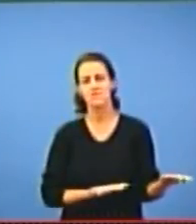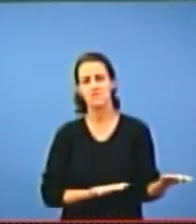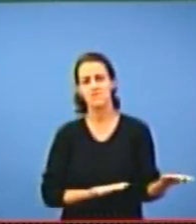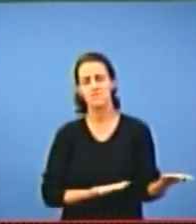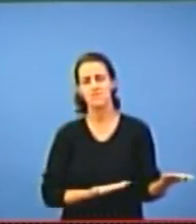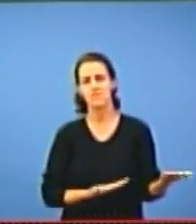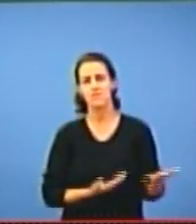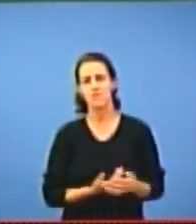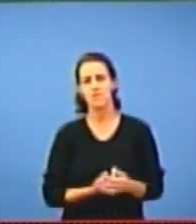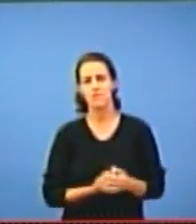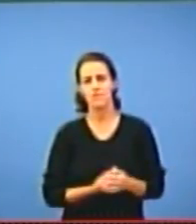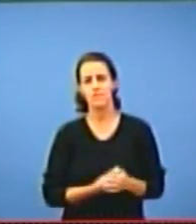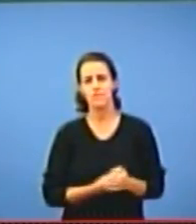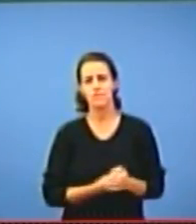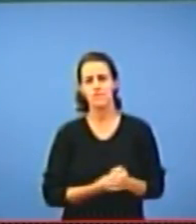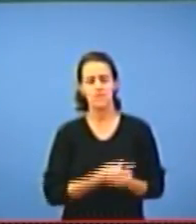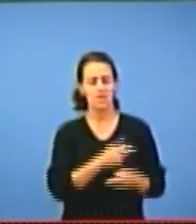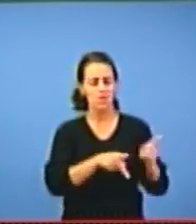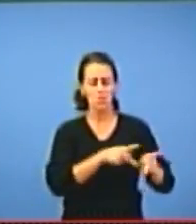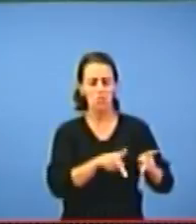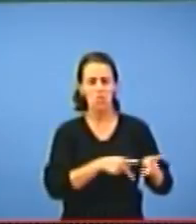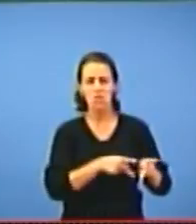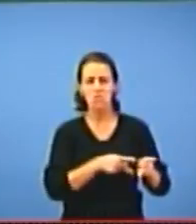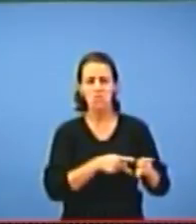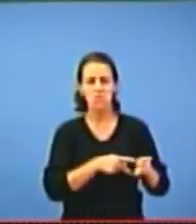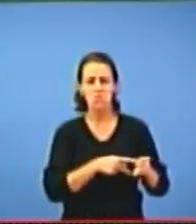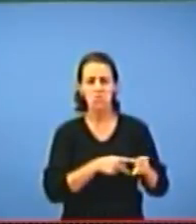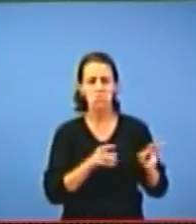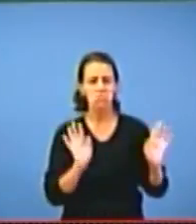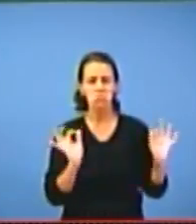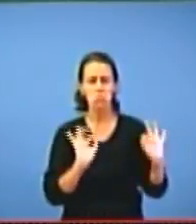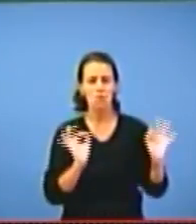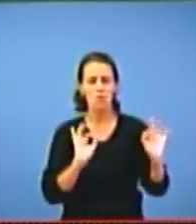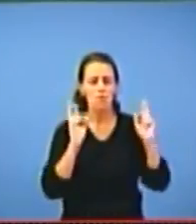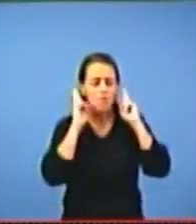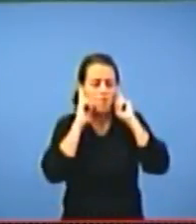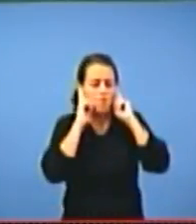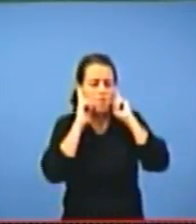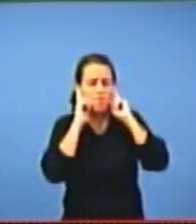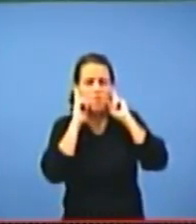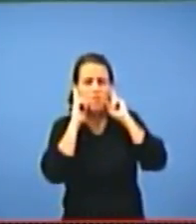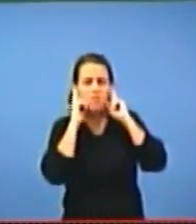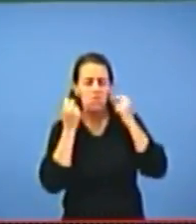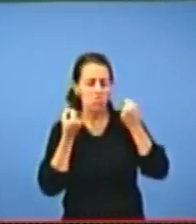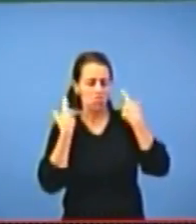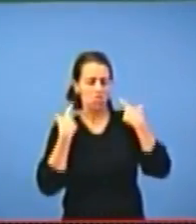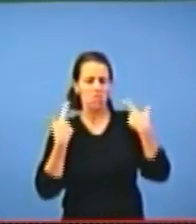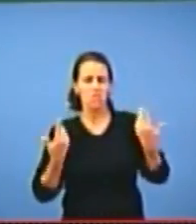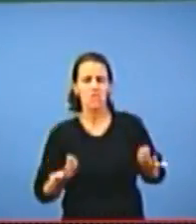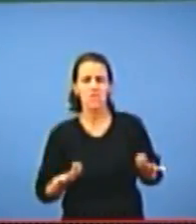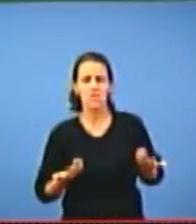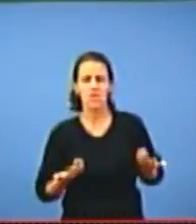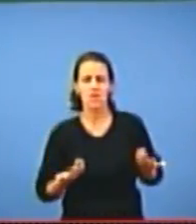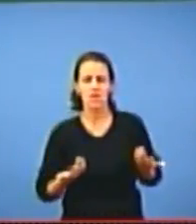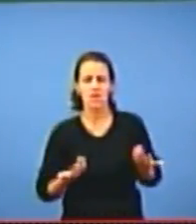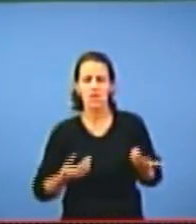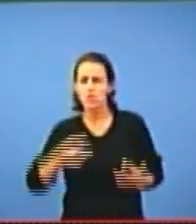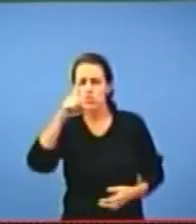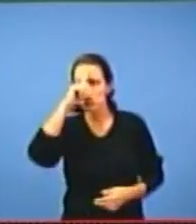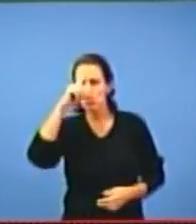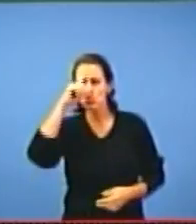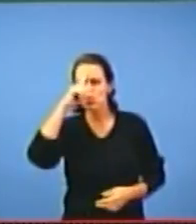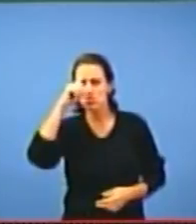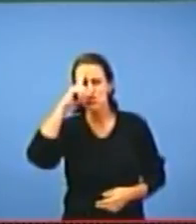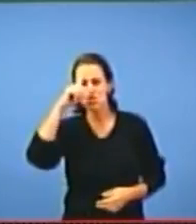Los hermanos ven lo que los profetas decían: este pueblo ya no me escucha. Era el reclamo del Señor a través de ellos. Todos